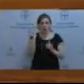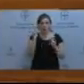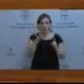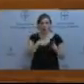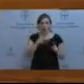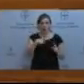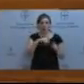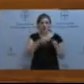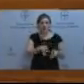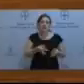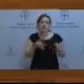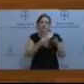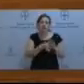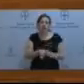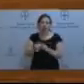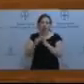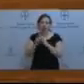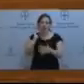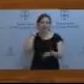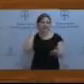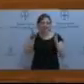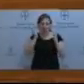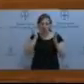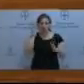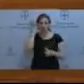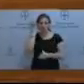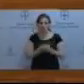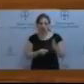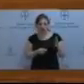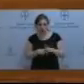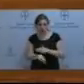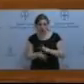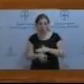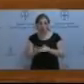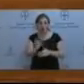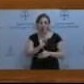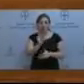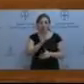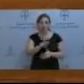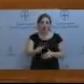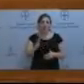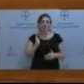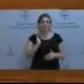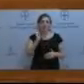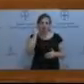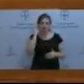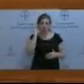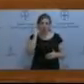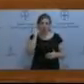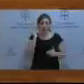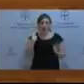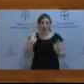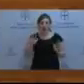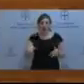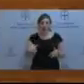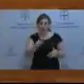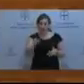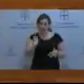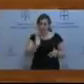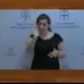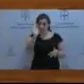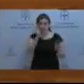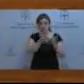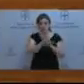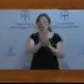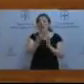están vinculadas a escándalos, a fallos en la gestión o a perjudicados. Y los perjudicados, al final, no lo olvidemos. Son